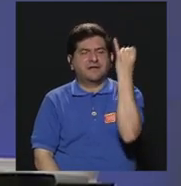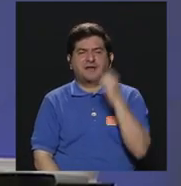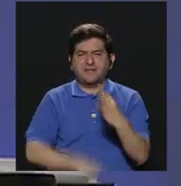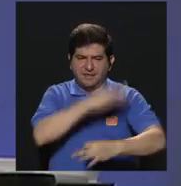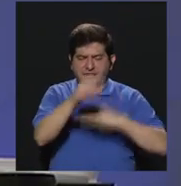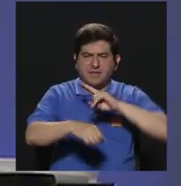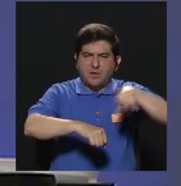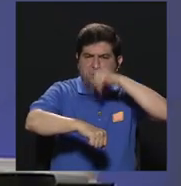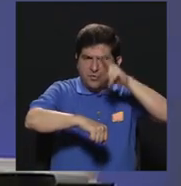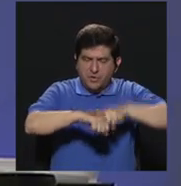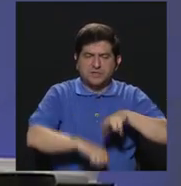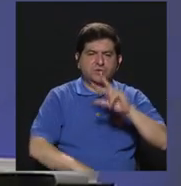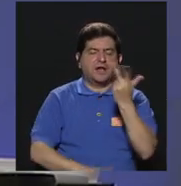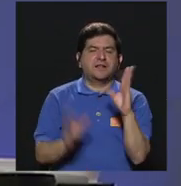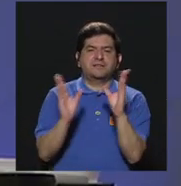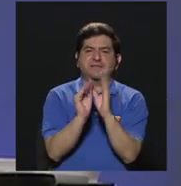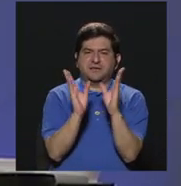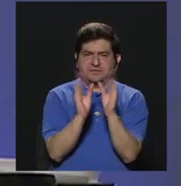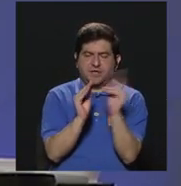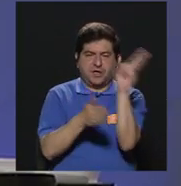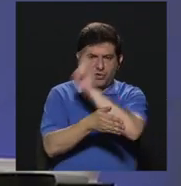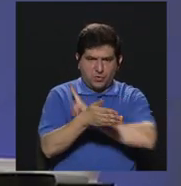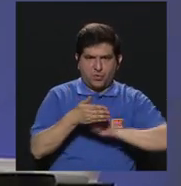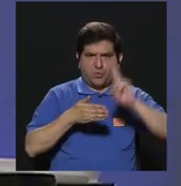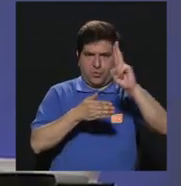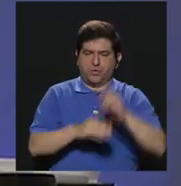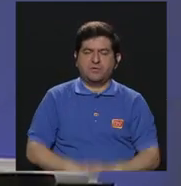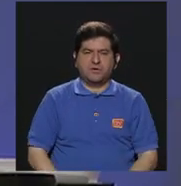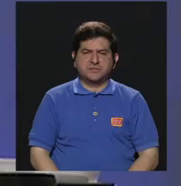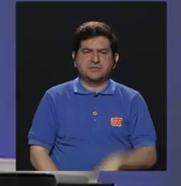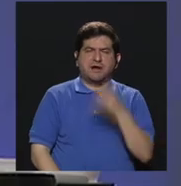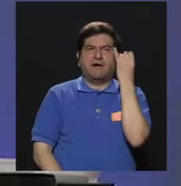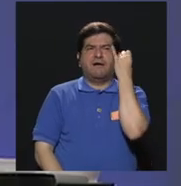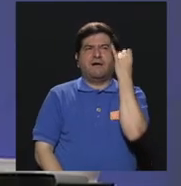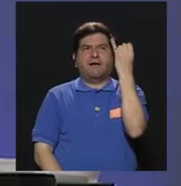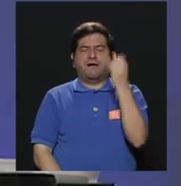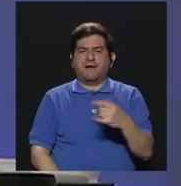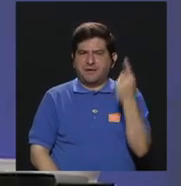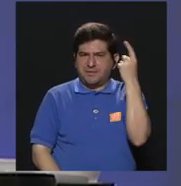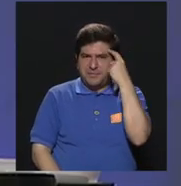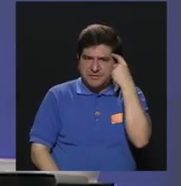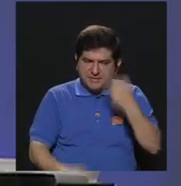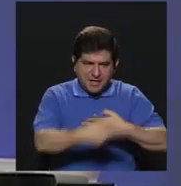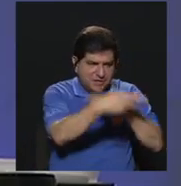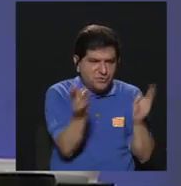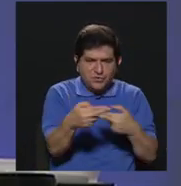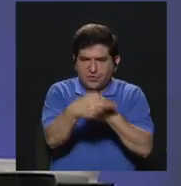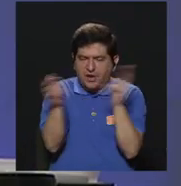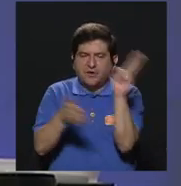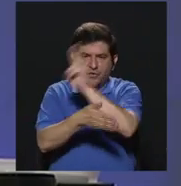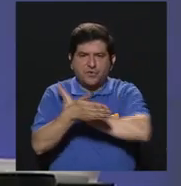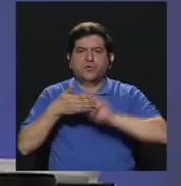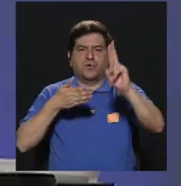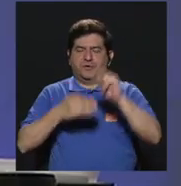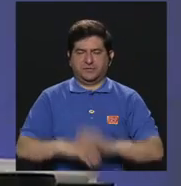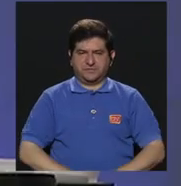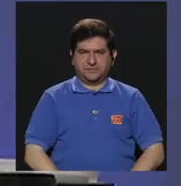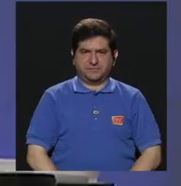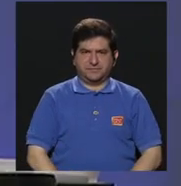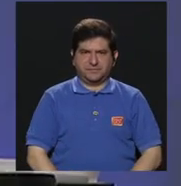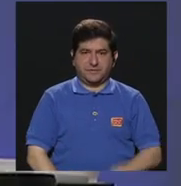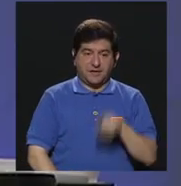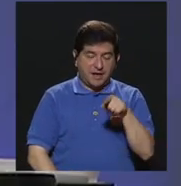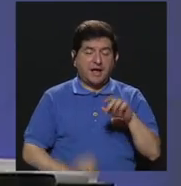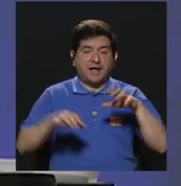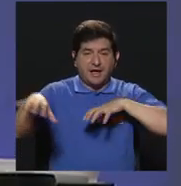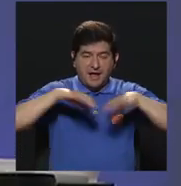tipo nacional que el tercer Congreso Universitario concibió para la regionalización universitaria y el